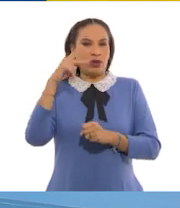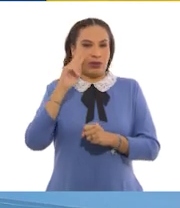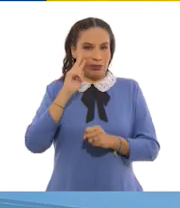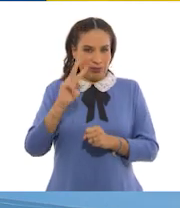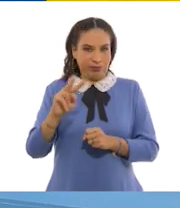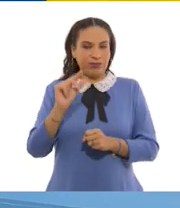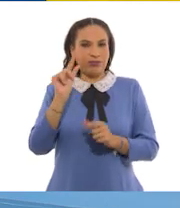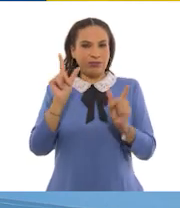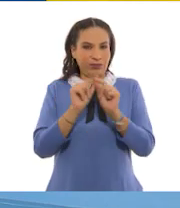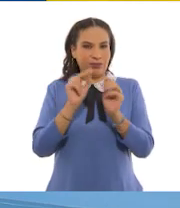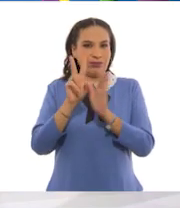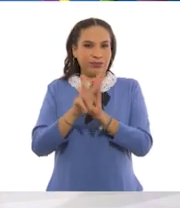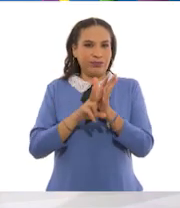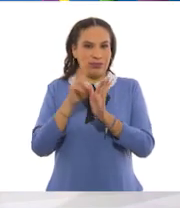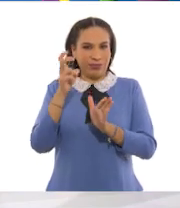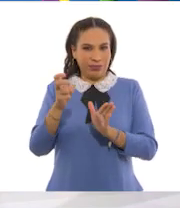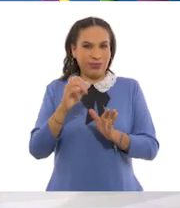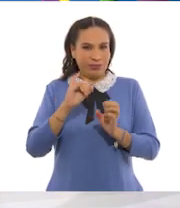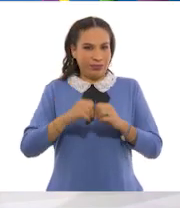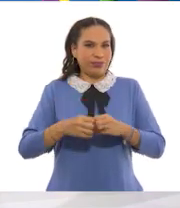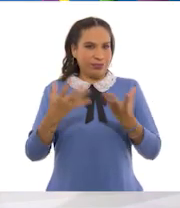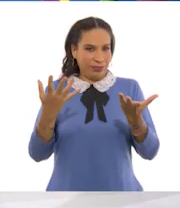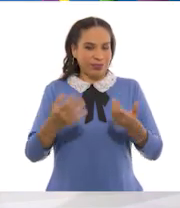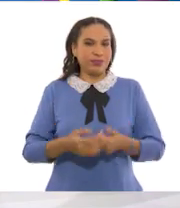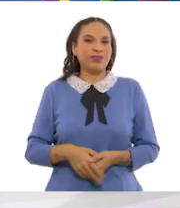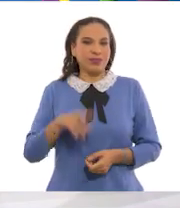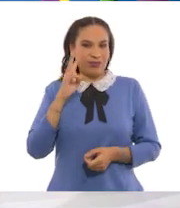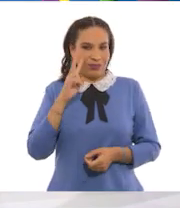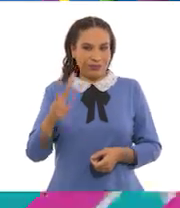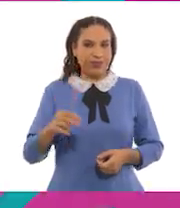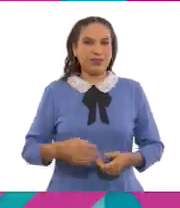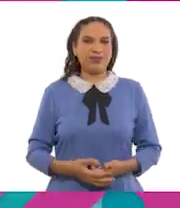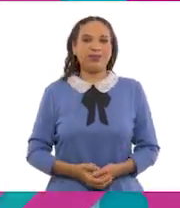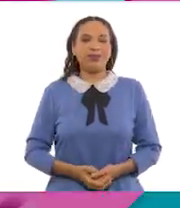si vemos un pequeño video al respecto? Sí, claro que sí. Vamos a verlo.